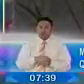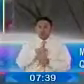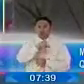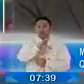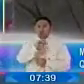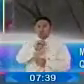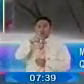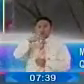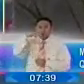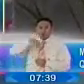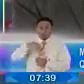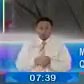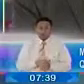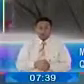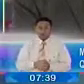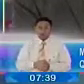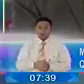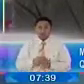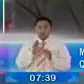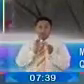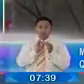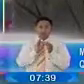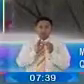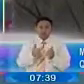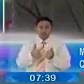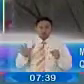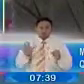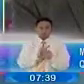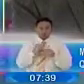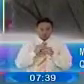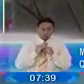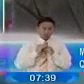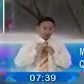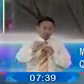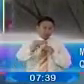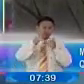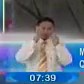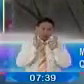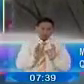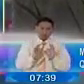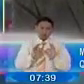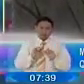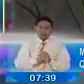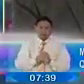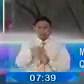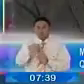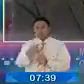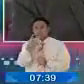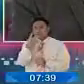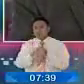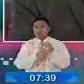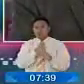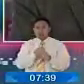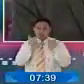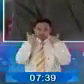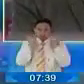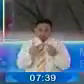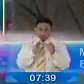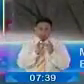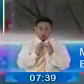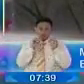red vial estatal, rehabilitados completamente y obviamente conservados durante 4 años, lo cual le